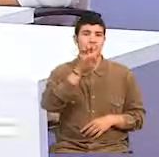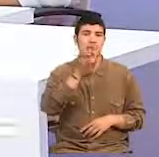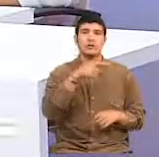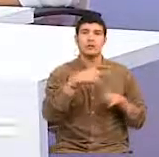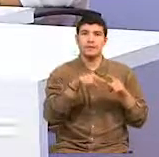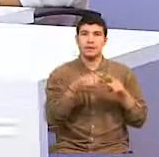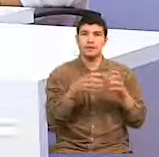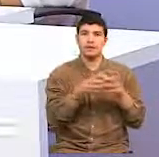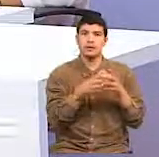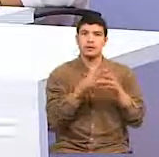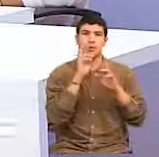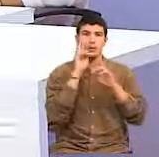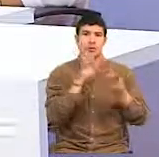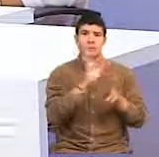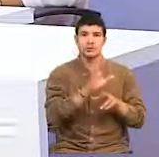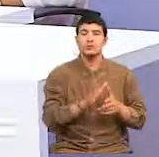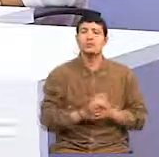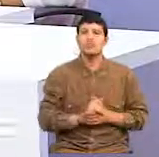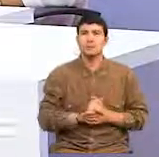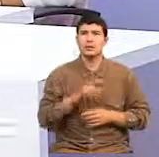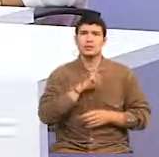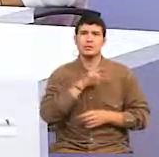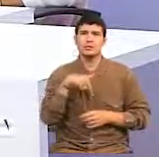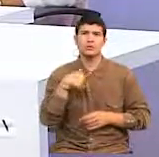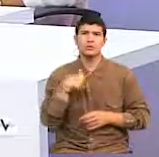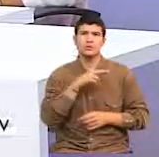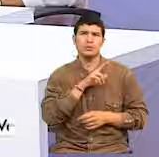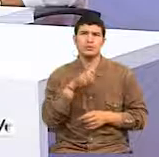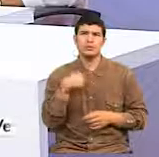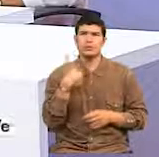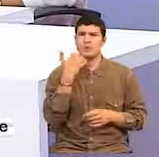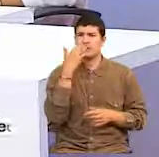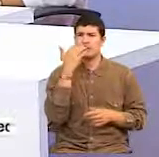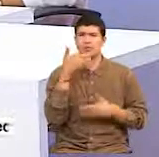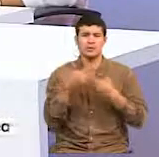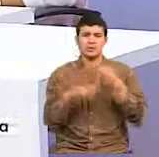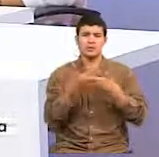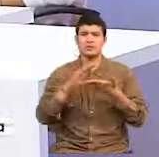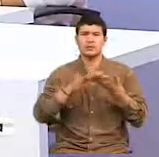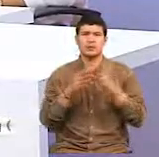otros. Entonces, nosotros no le tenemos miedo a los procesos de paz.